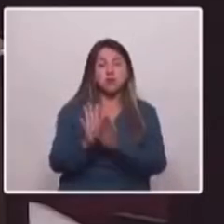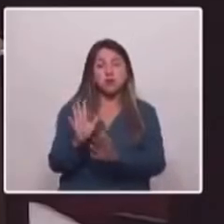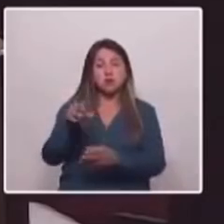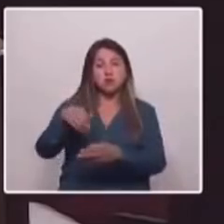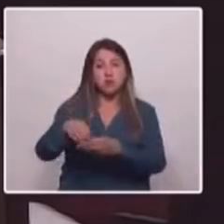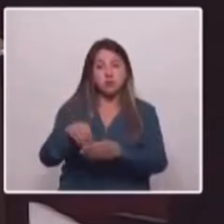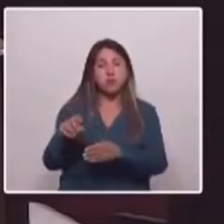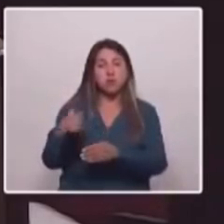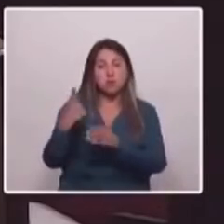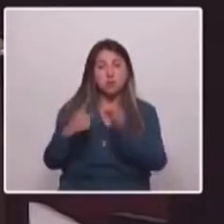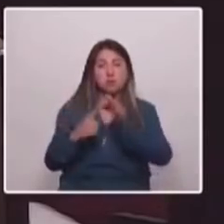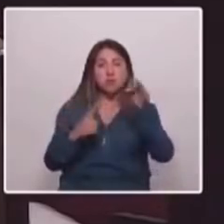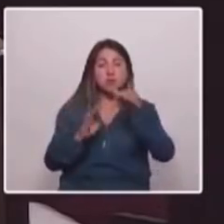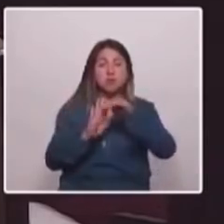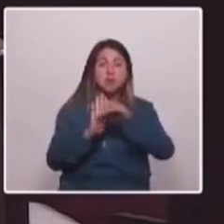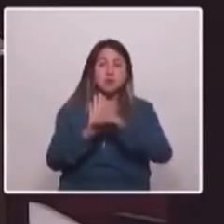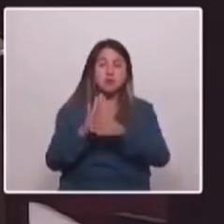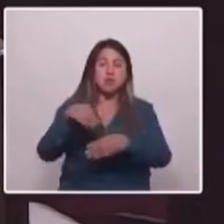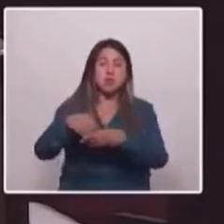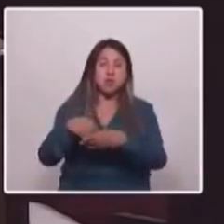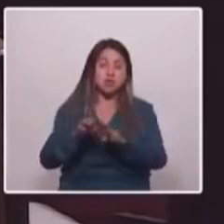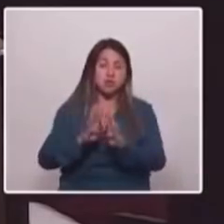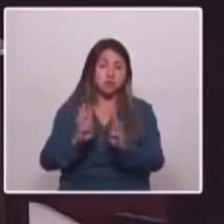caldeados, todavía existía esa incertidumbre, pero